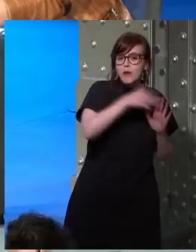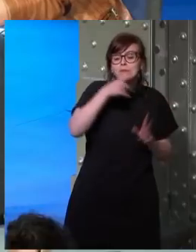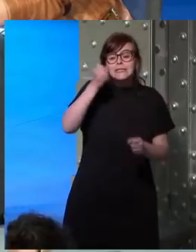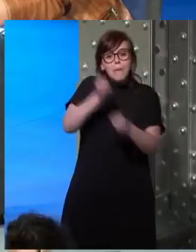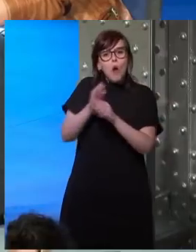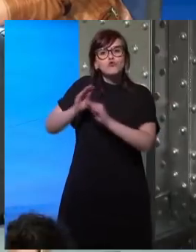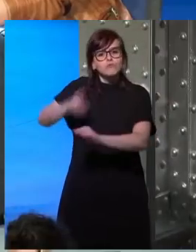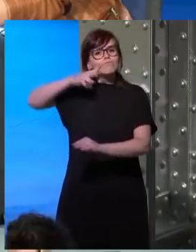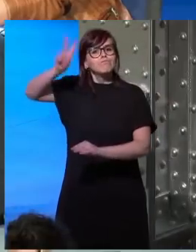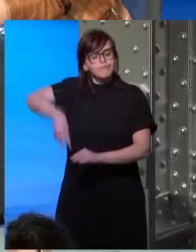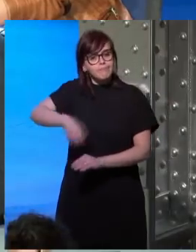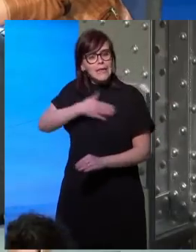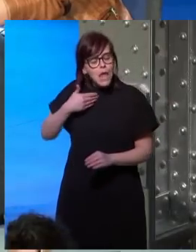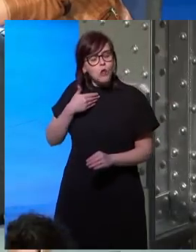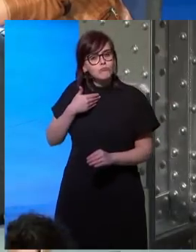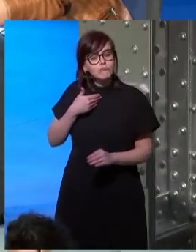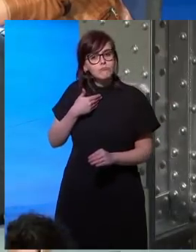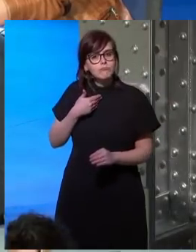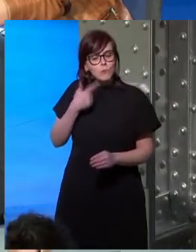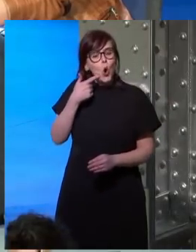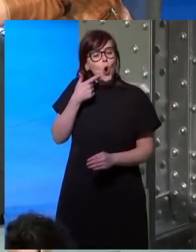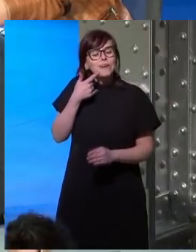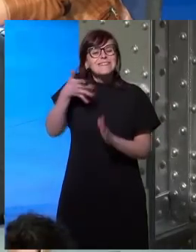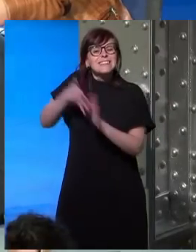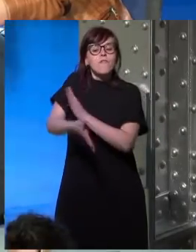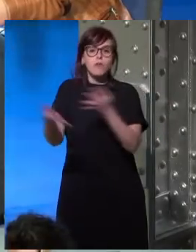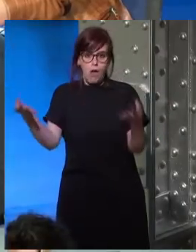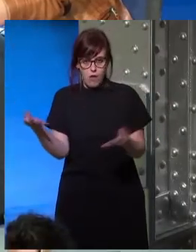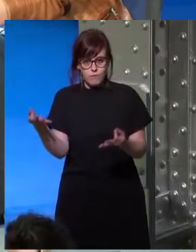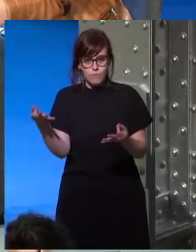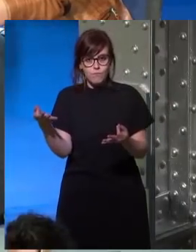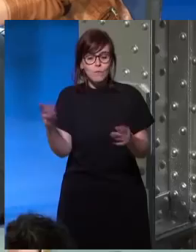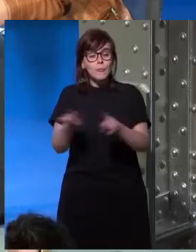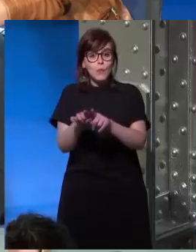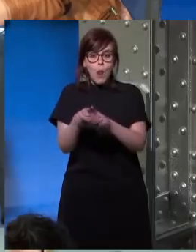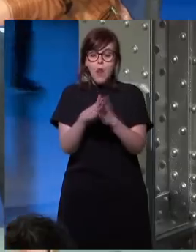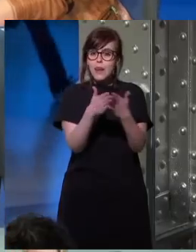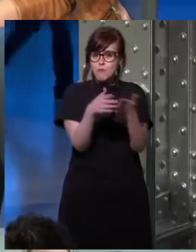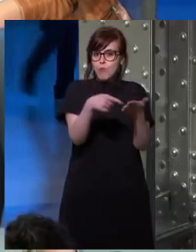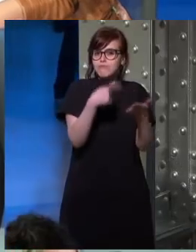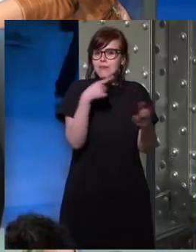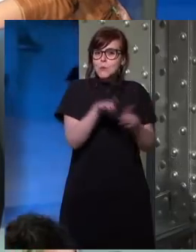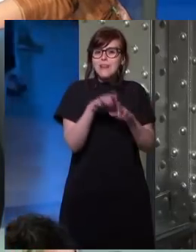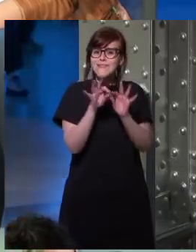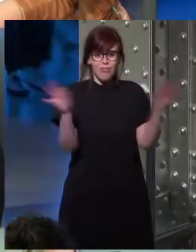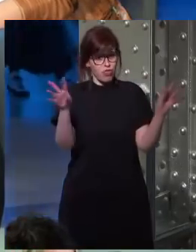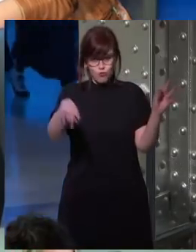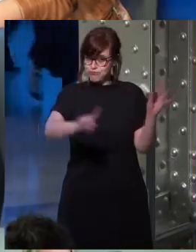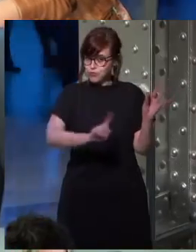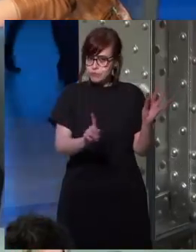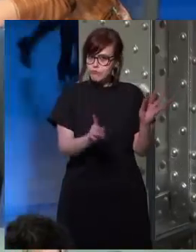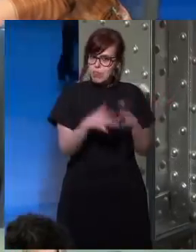es importante, y eso sí quiero hacerlo, y significar, ¿no?, que hacer un libro como este no es sencillo, lleva